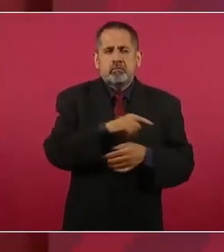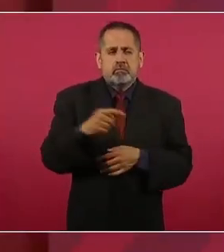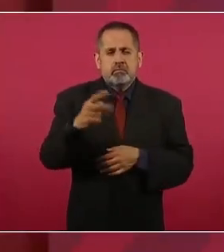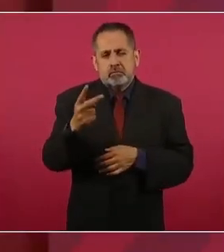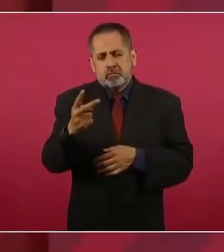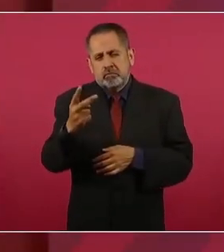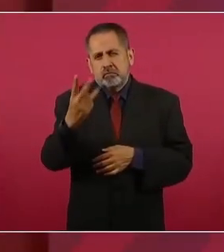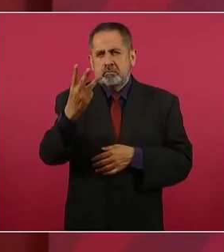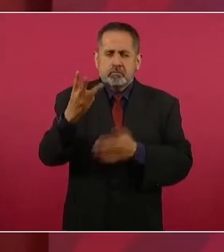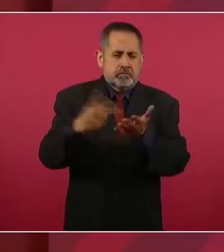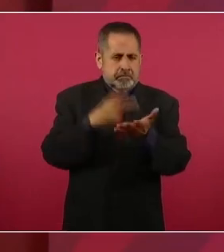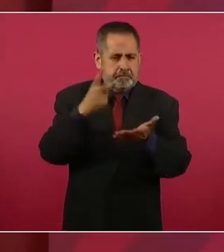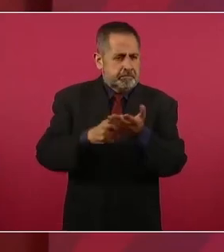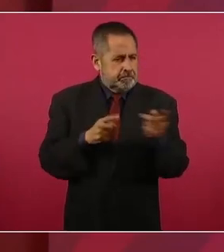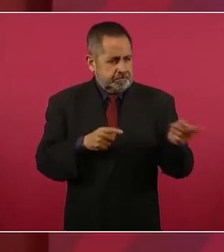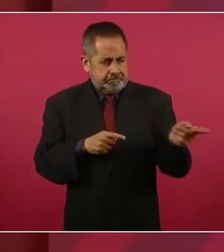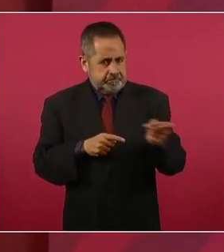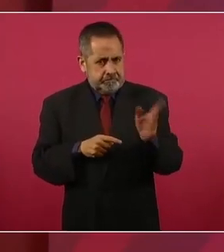en dos de tres ocasiones